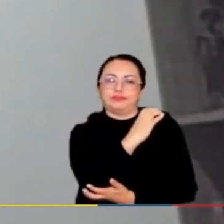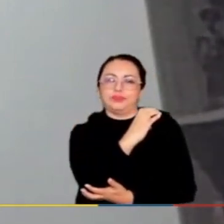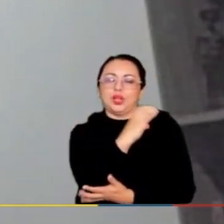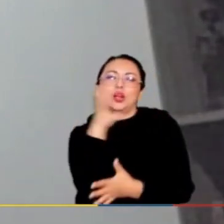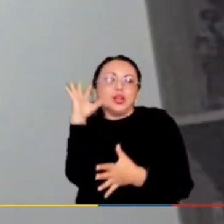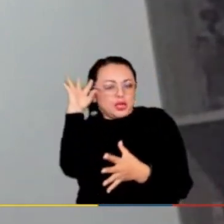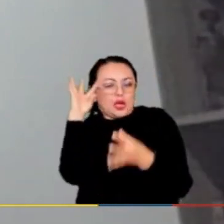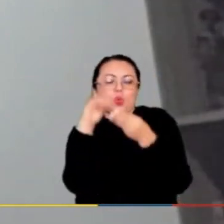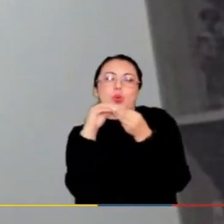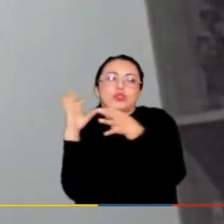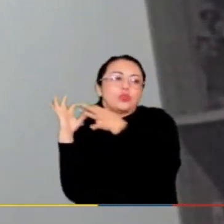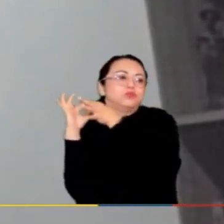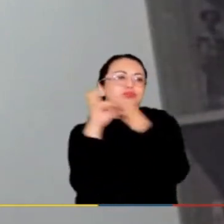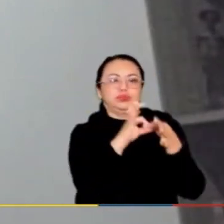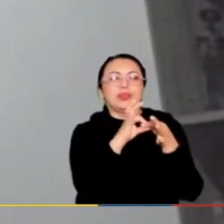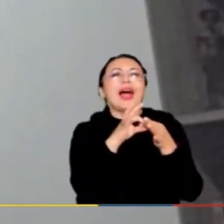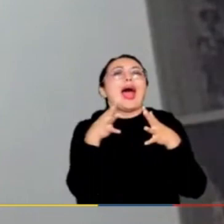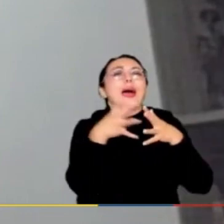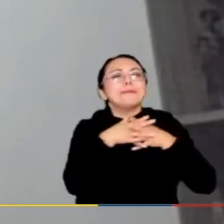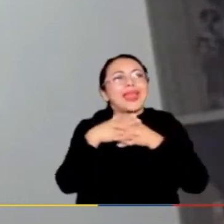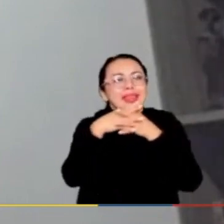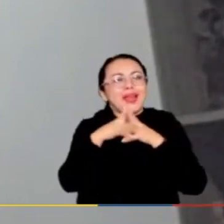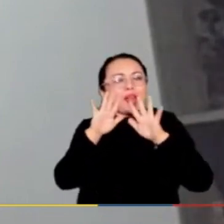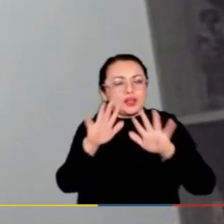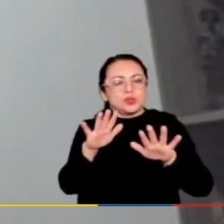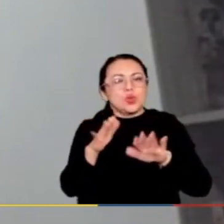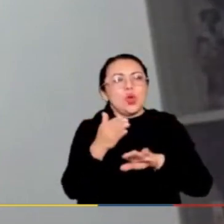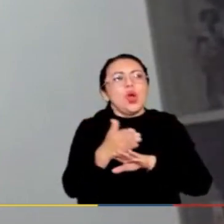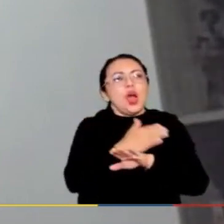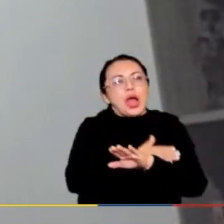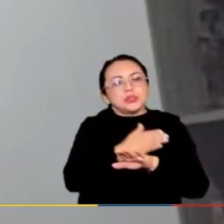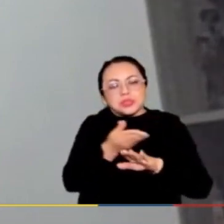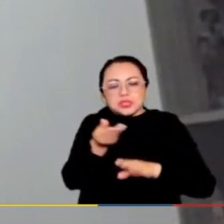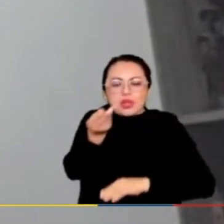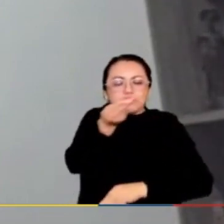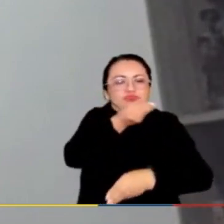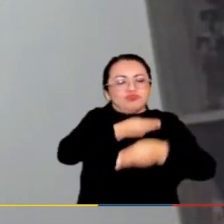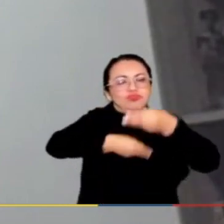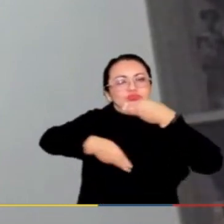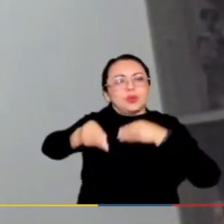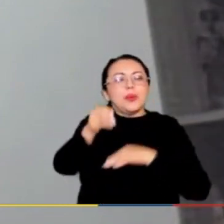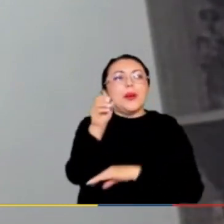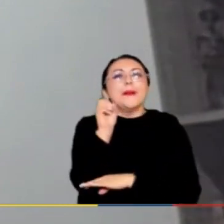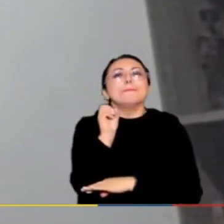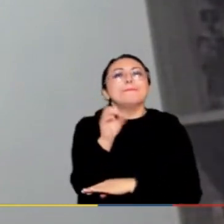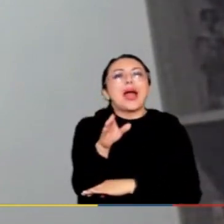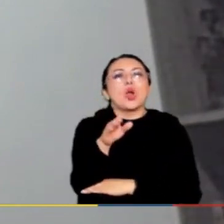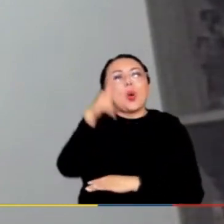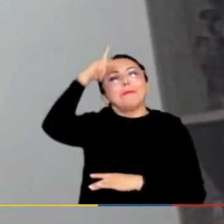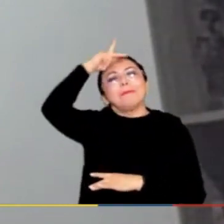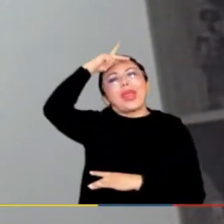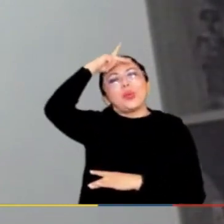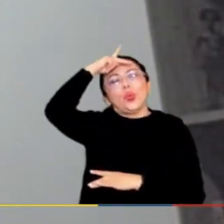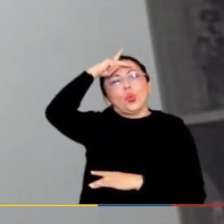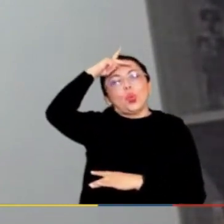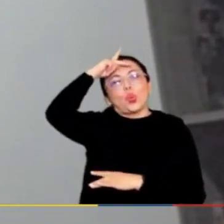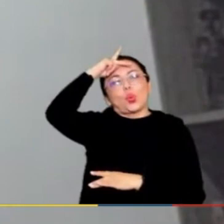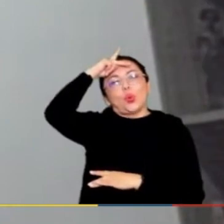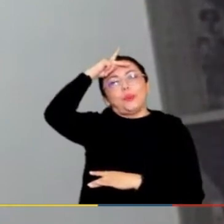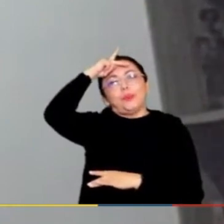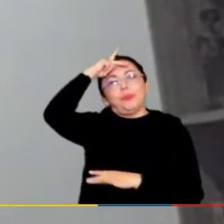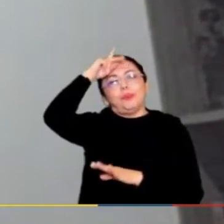alianza americana. Se hace una tratativa con un banco en Perú, se